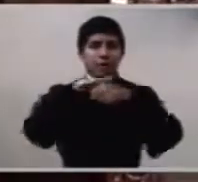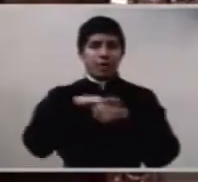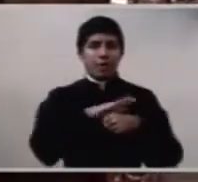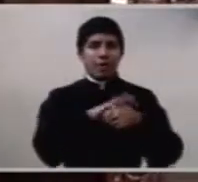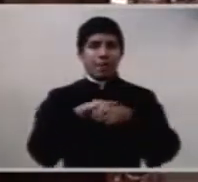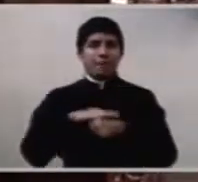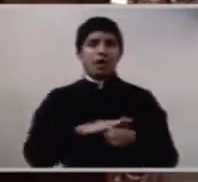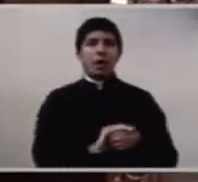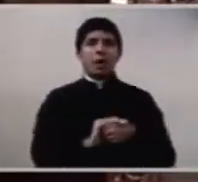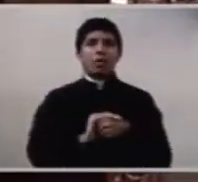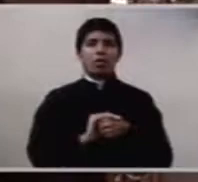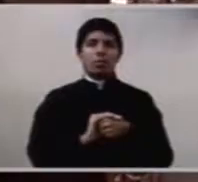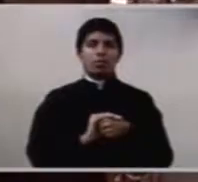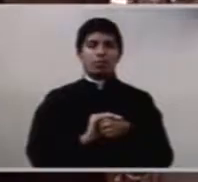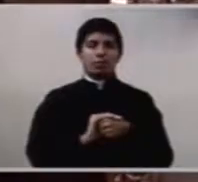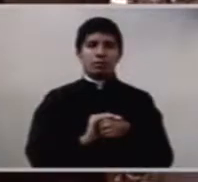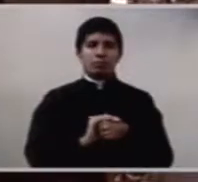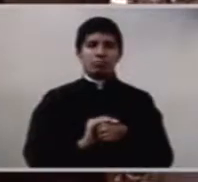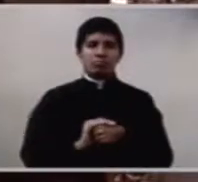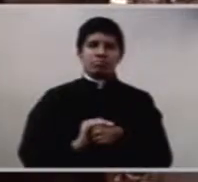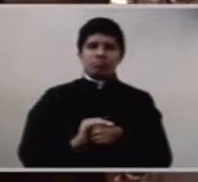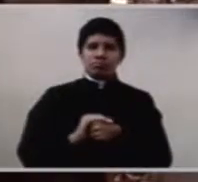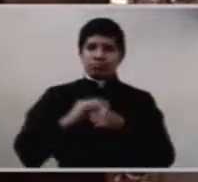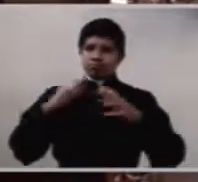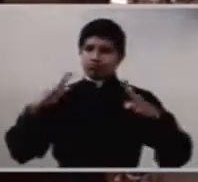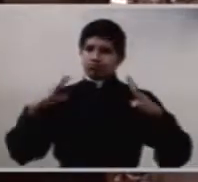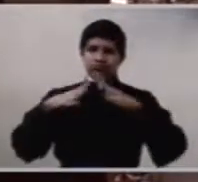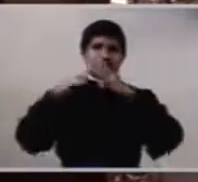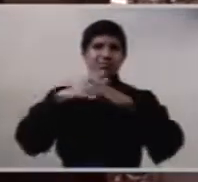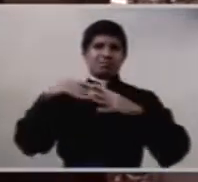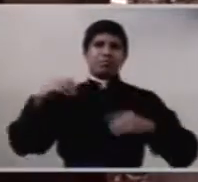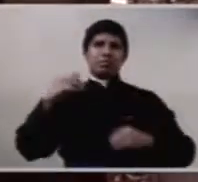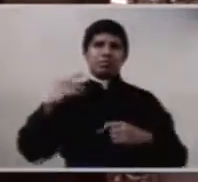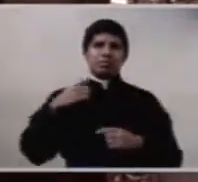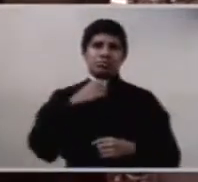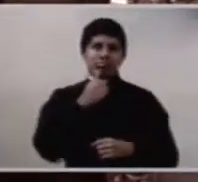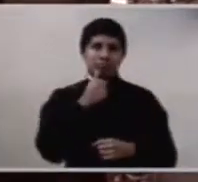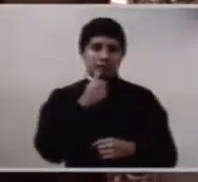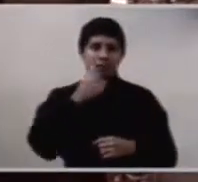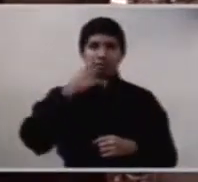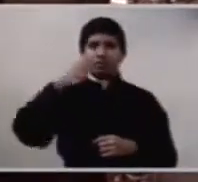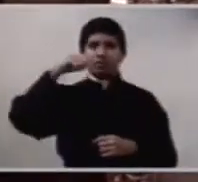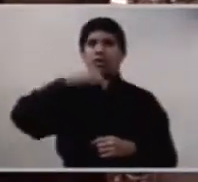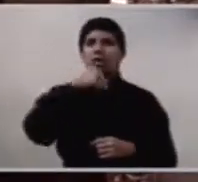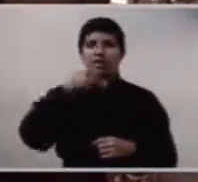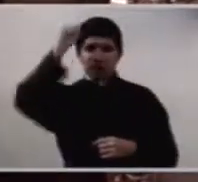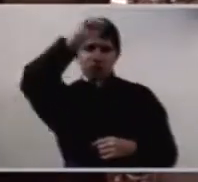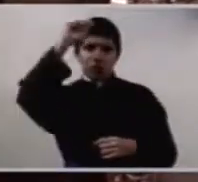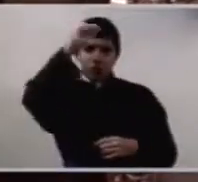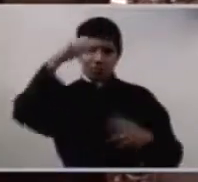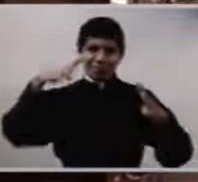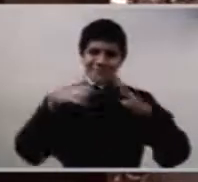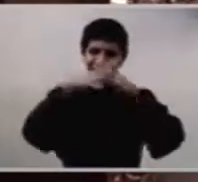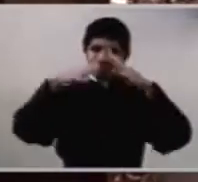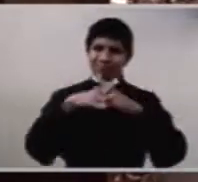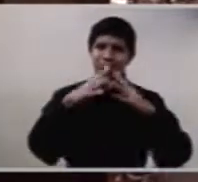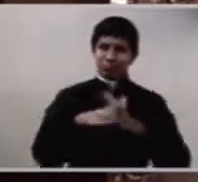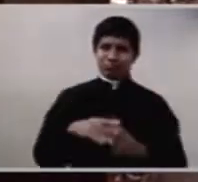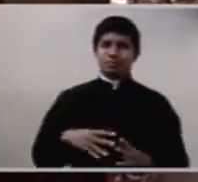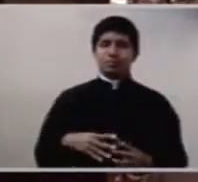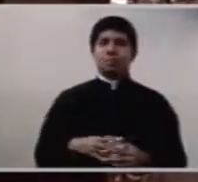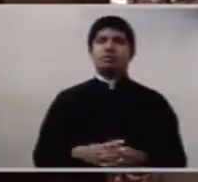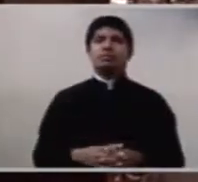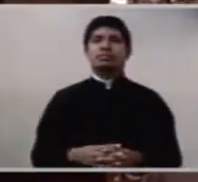causó muchísimas antipatías y que es casi, casi una agresión, que así lo sienten, como les decía,